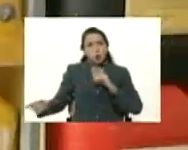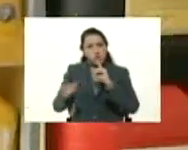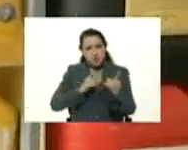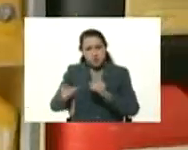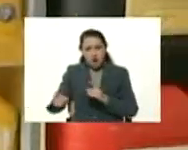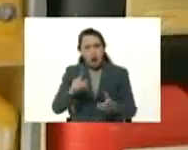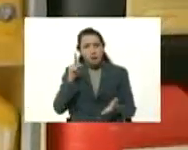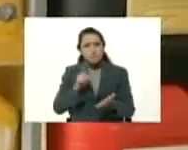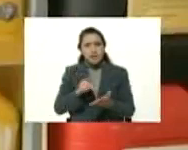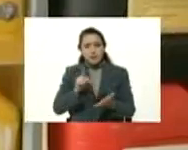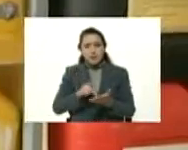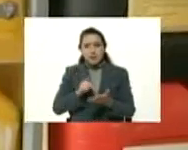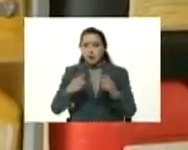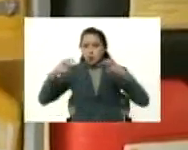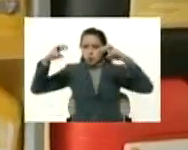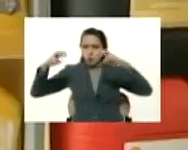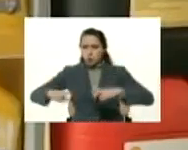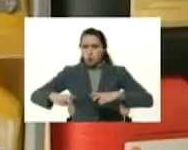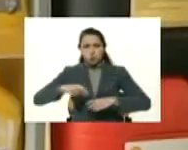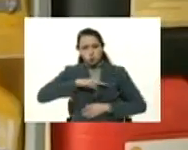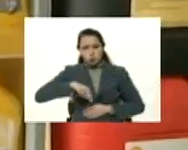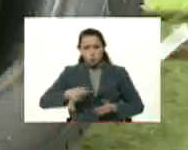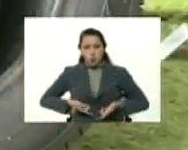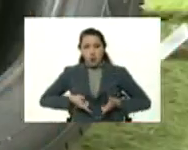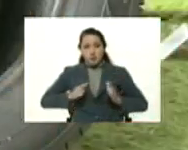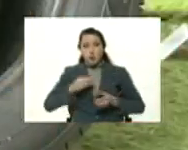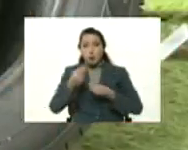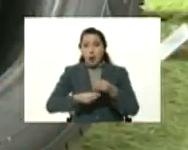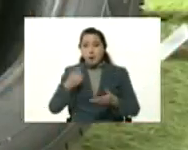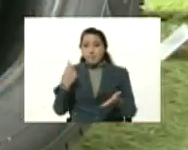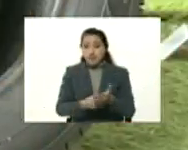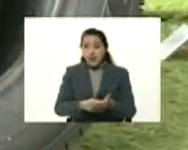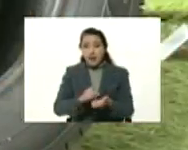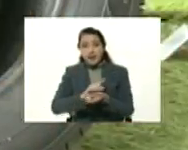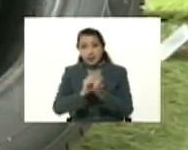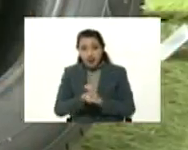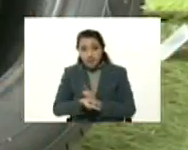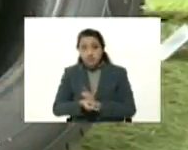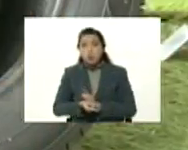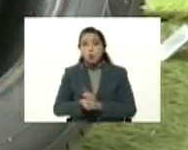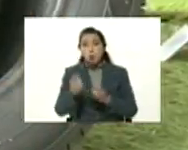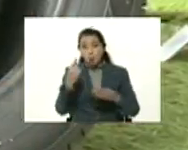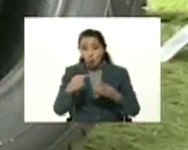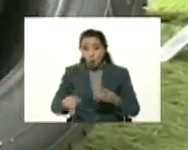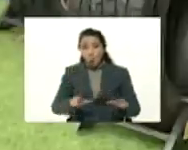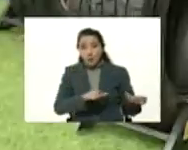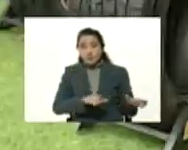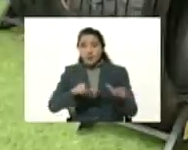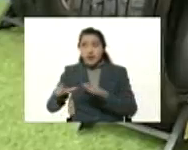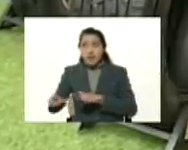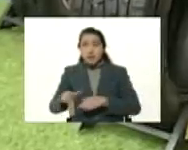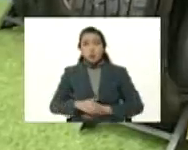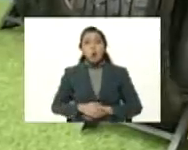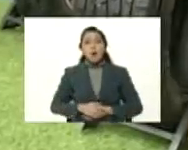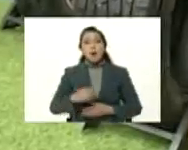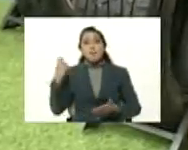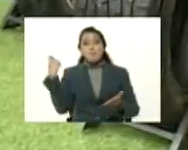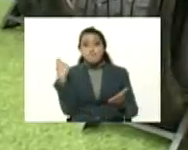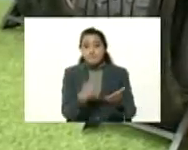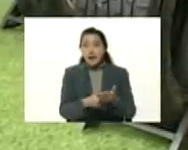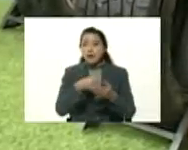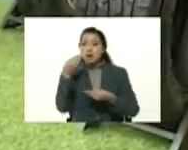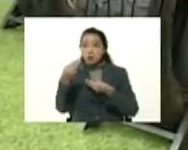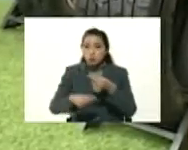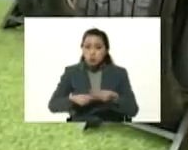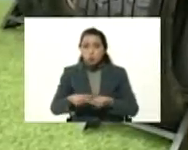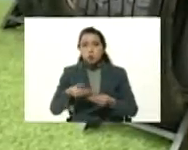en las mesas, lo cual nos permitió que con el ajuste en los aranceles, el producto terminado paga un arancel a través de un